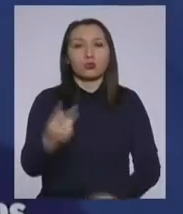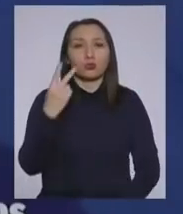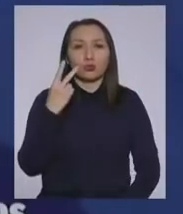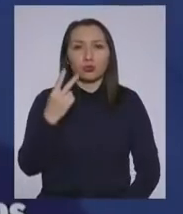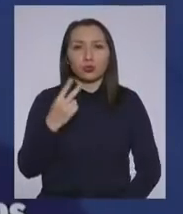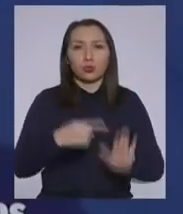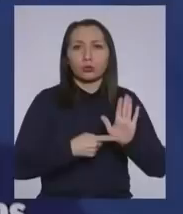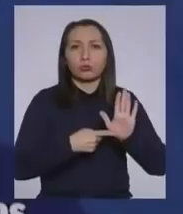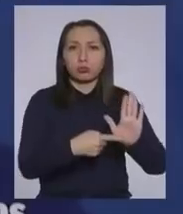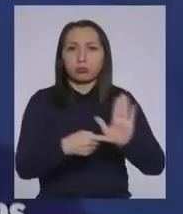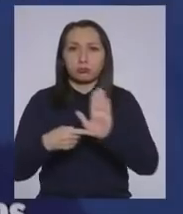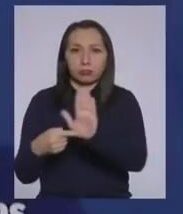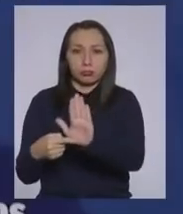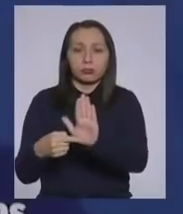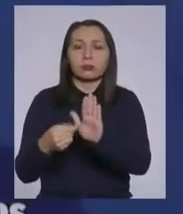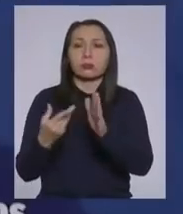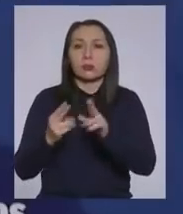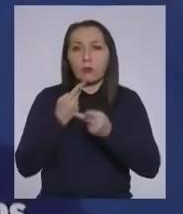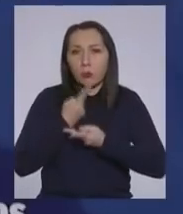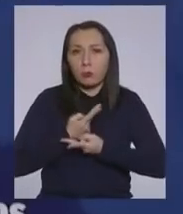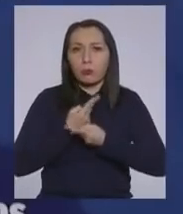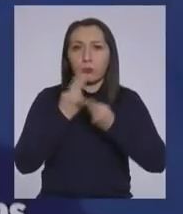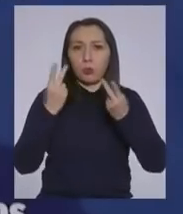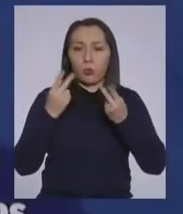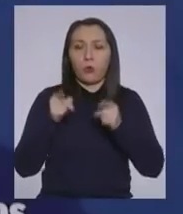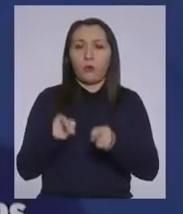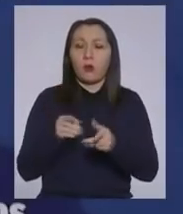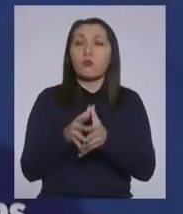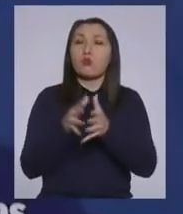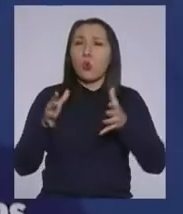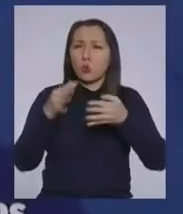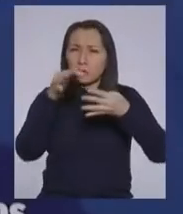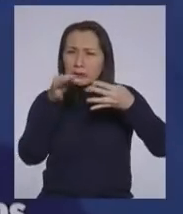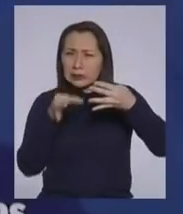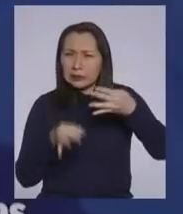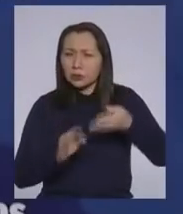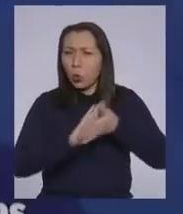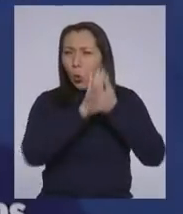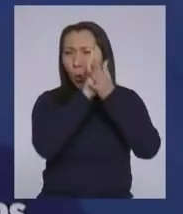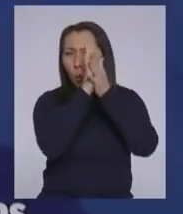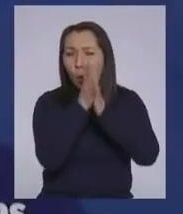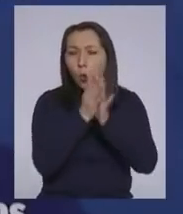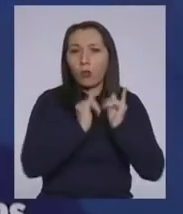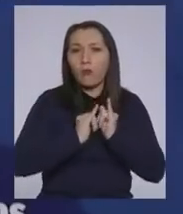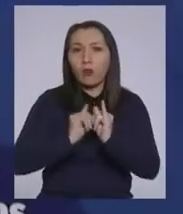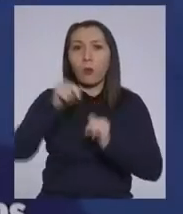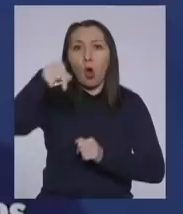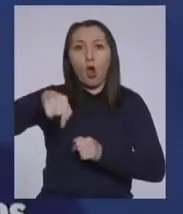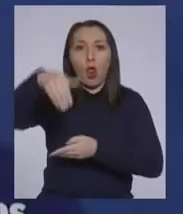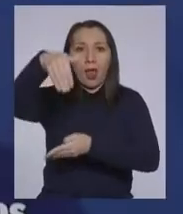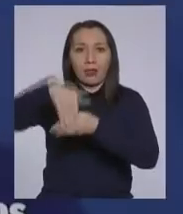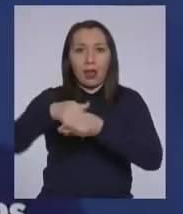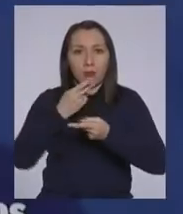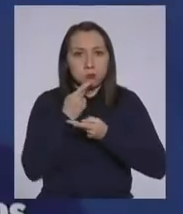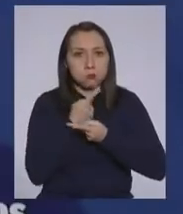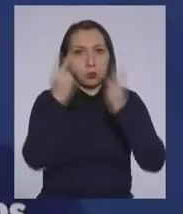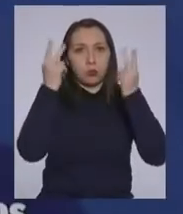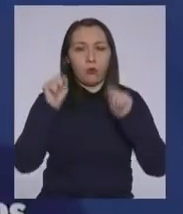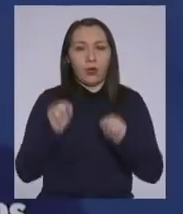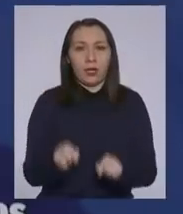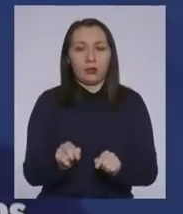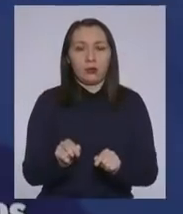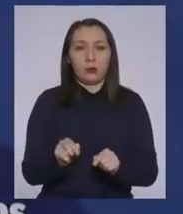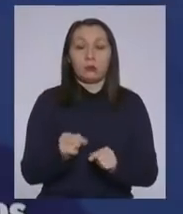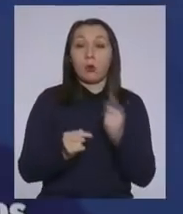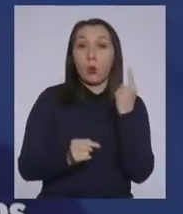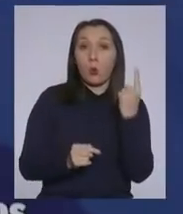2 visores que serán públicos con mucho detalle, con todo detalle, hoy día en la tarde, y